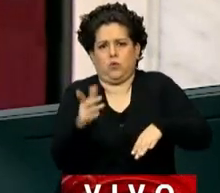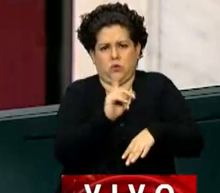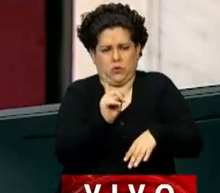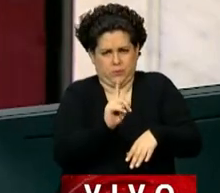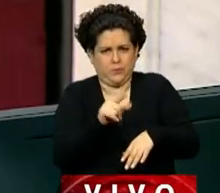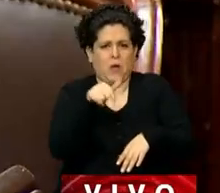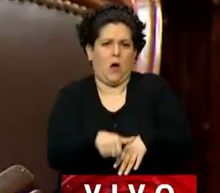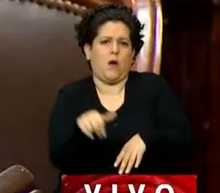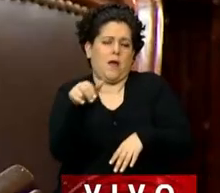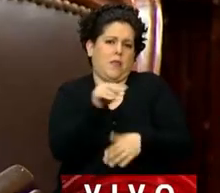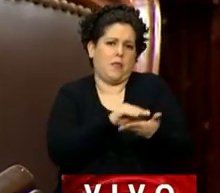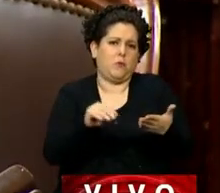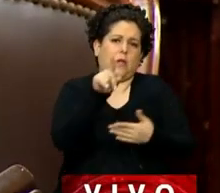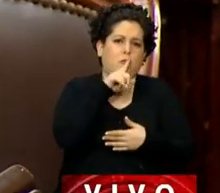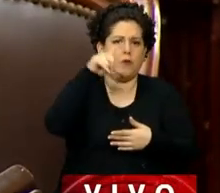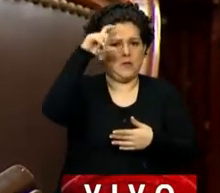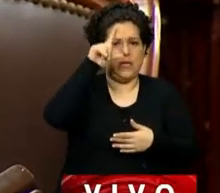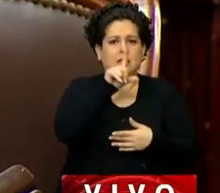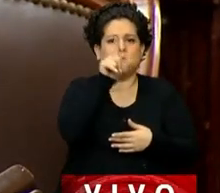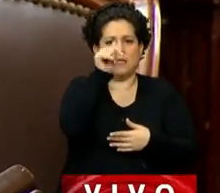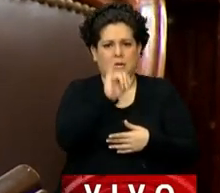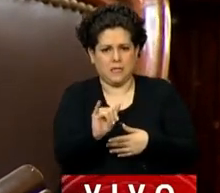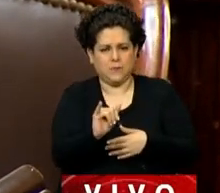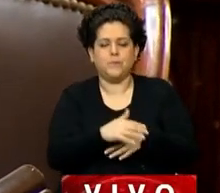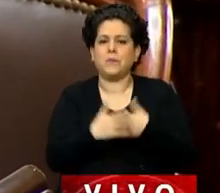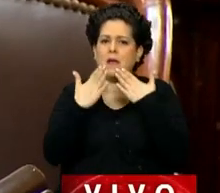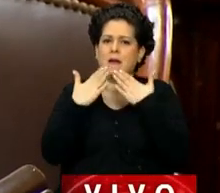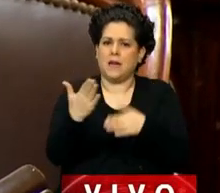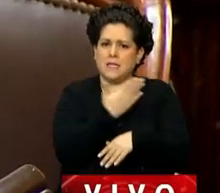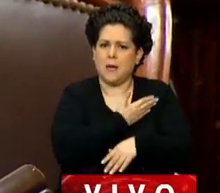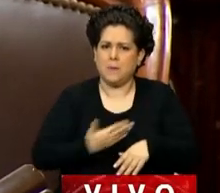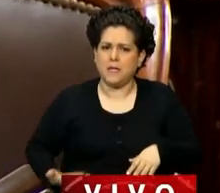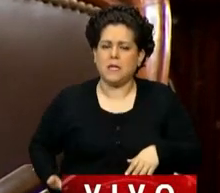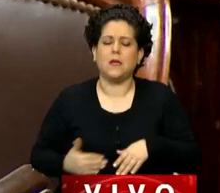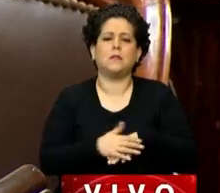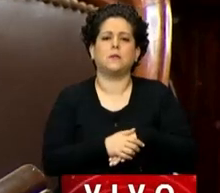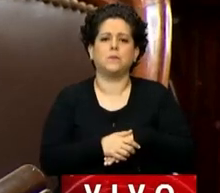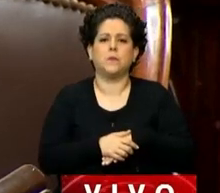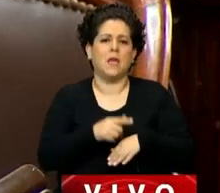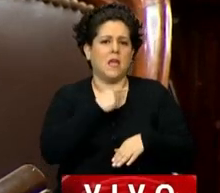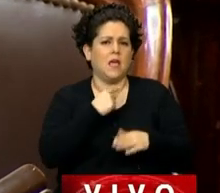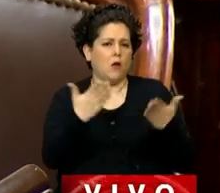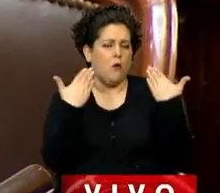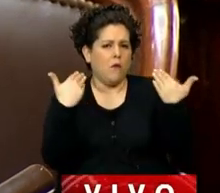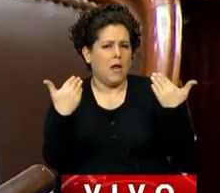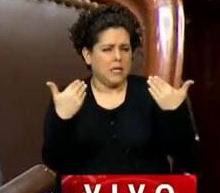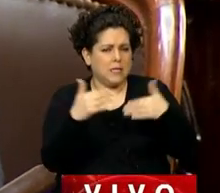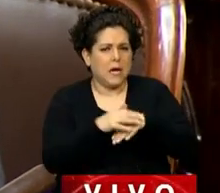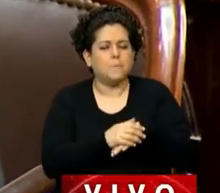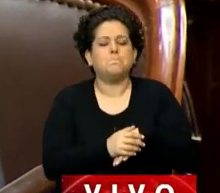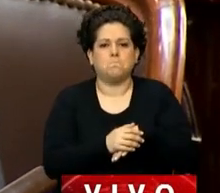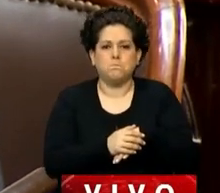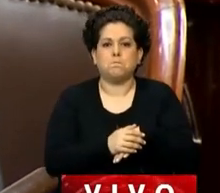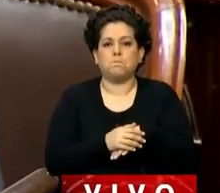Tetaz. Muchas gracias, señor presidente. Quiero celebrar las palabras